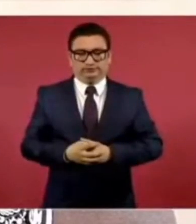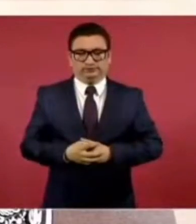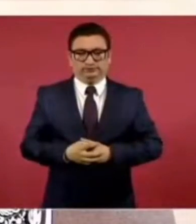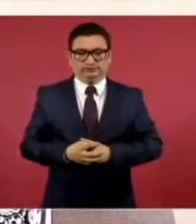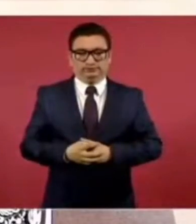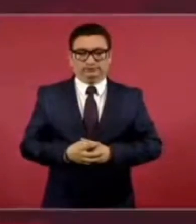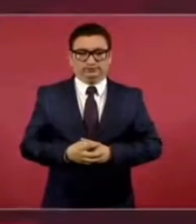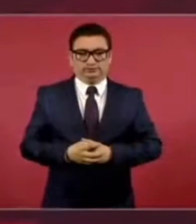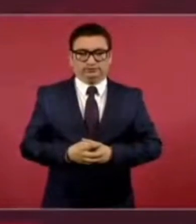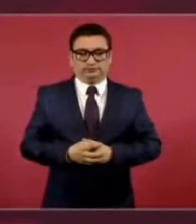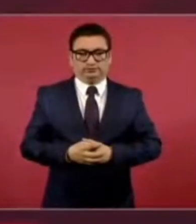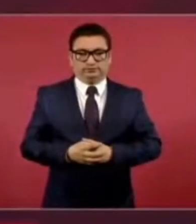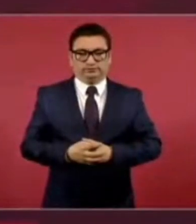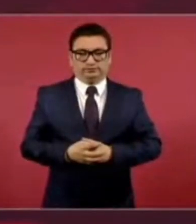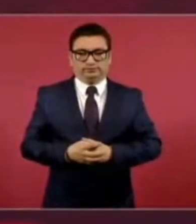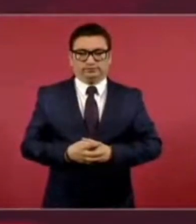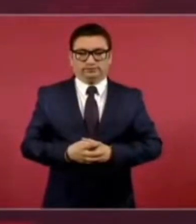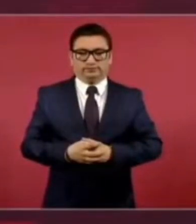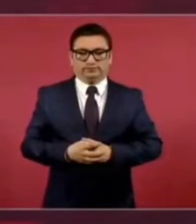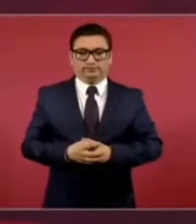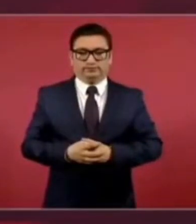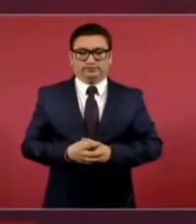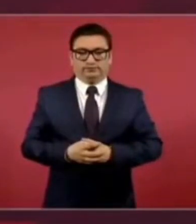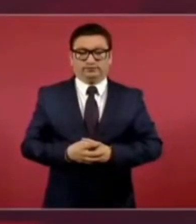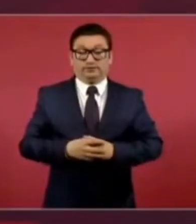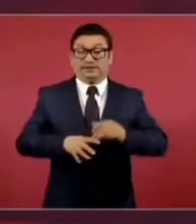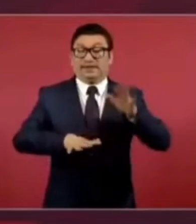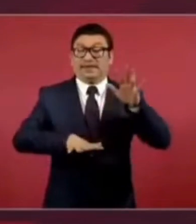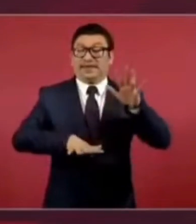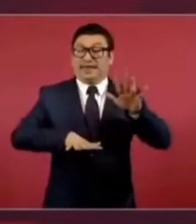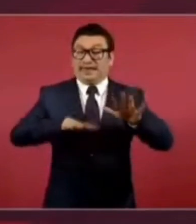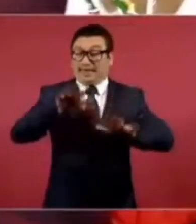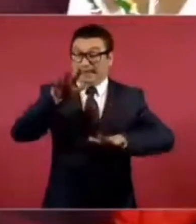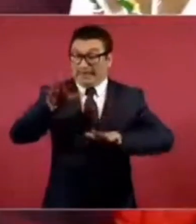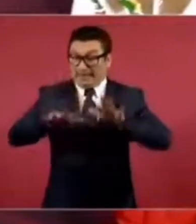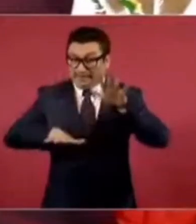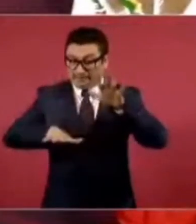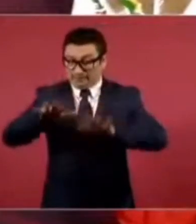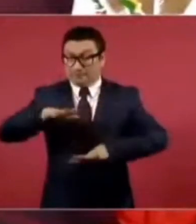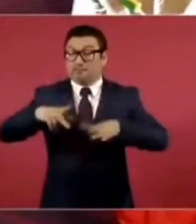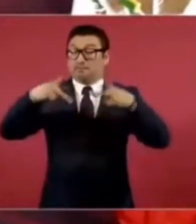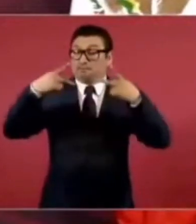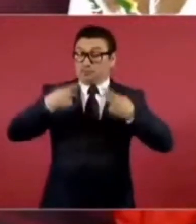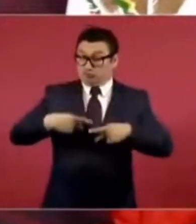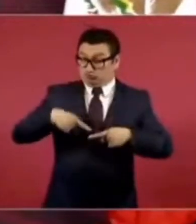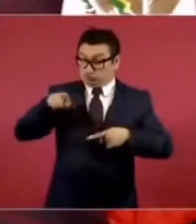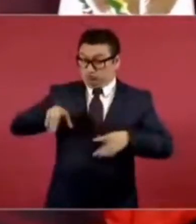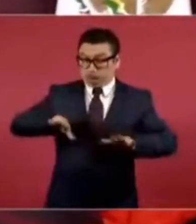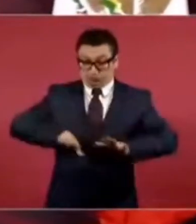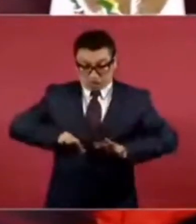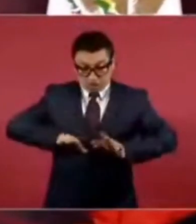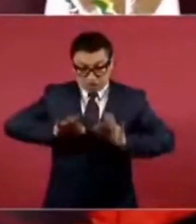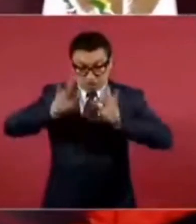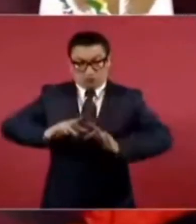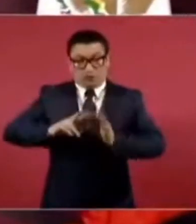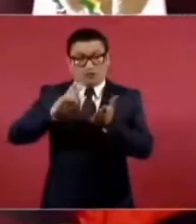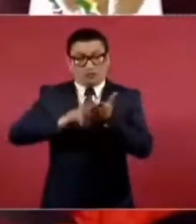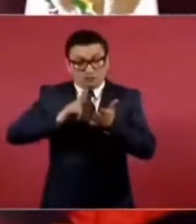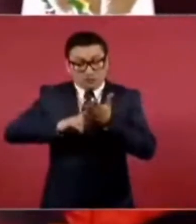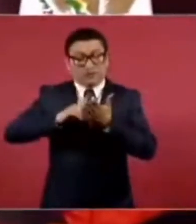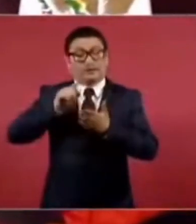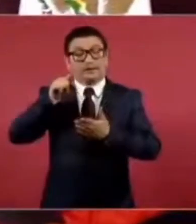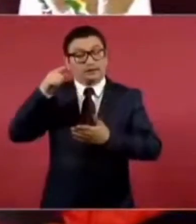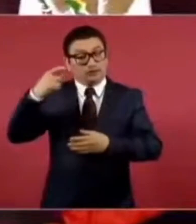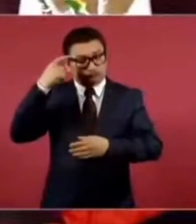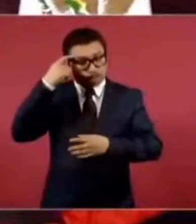Si a veces, aún con ideales, con principios, gente formada en la lucha,